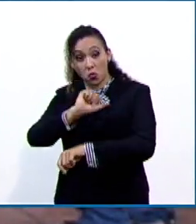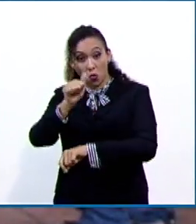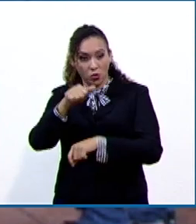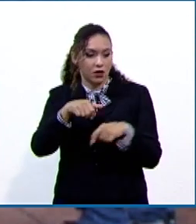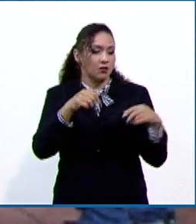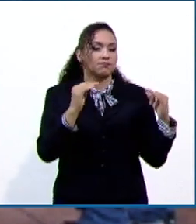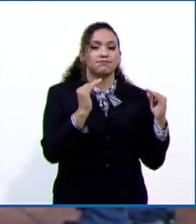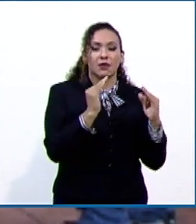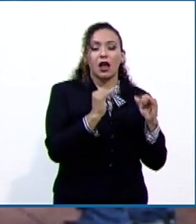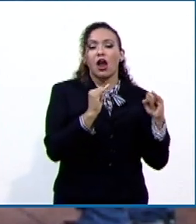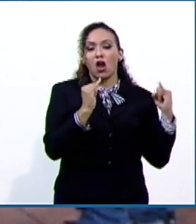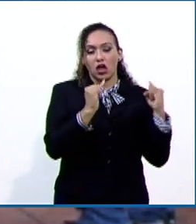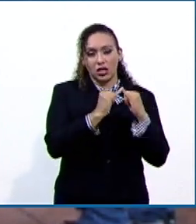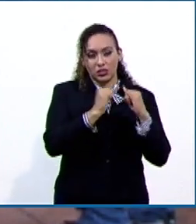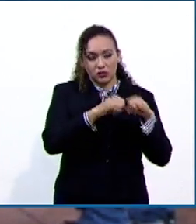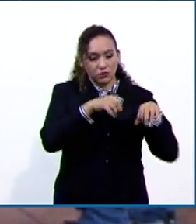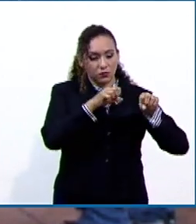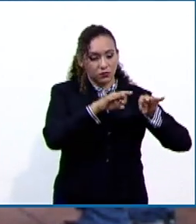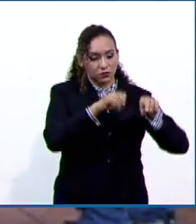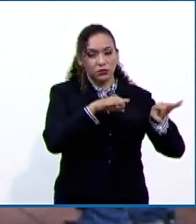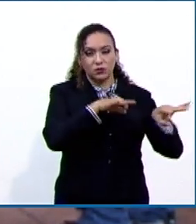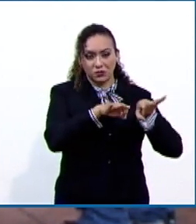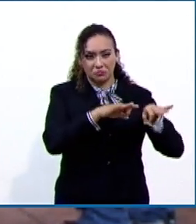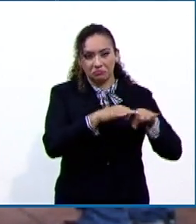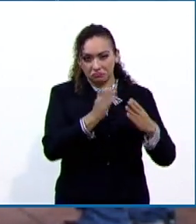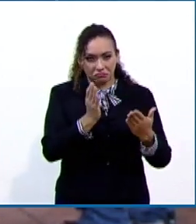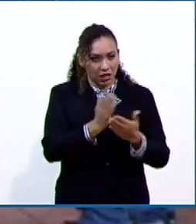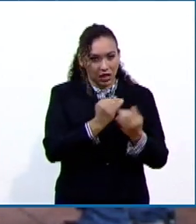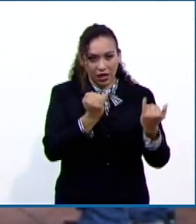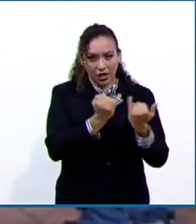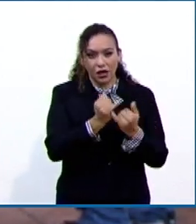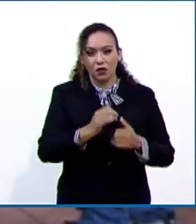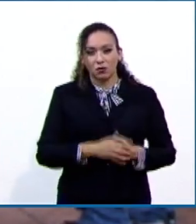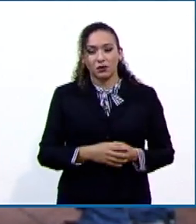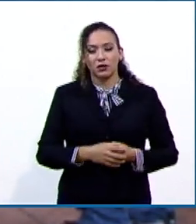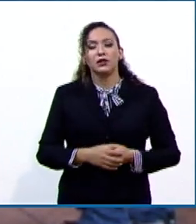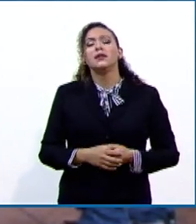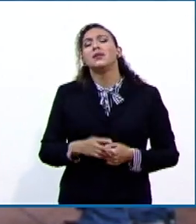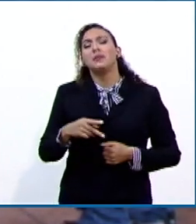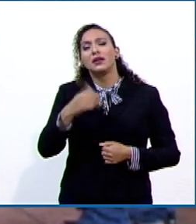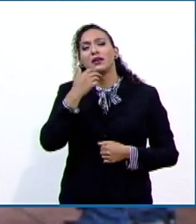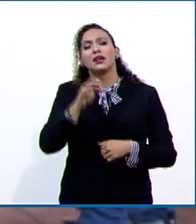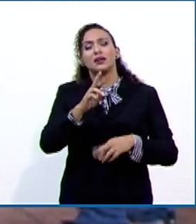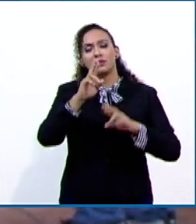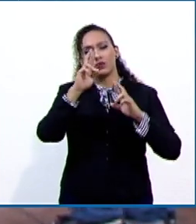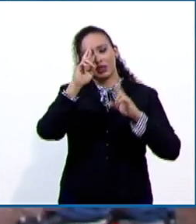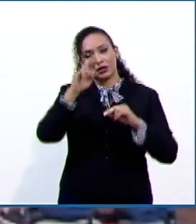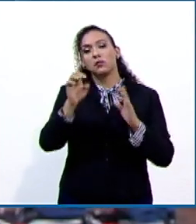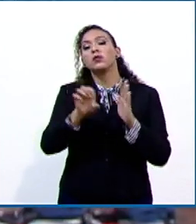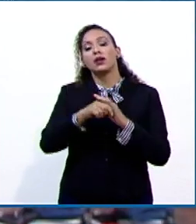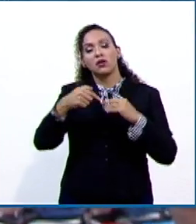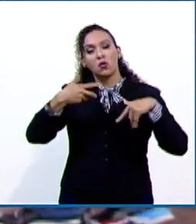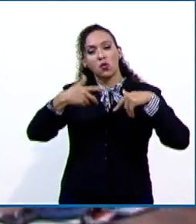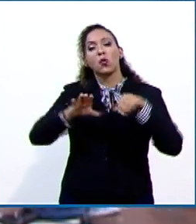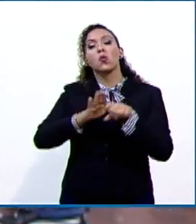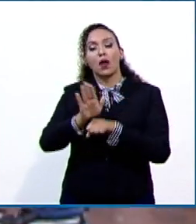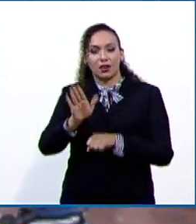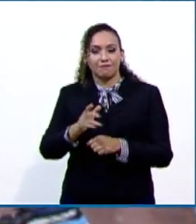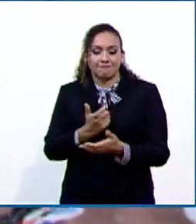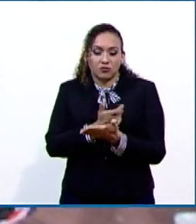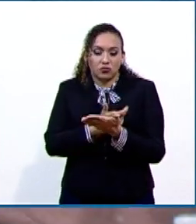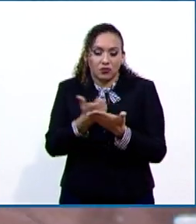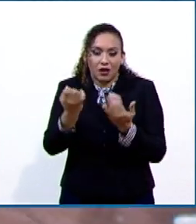el acercamiento hacia el Consejo, básicamente para que se respeten nuestras prestaciones